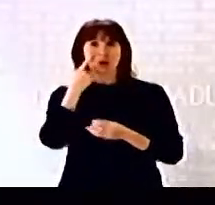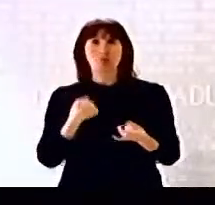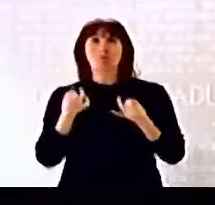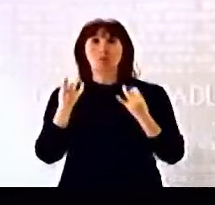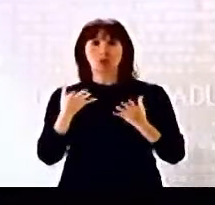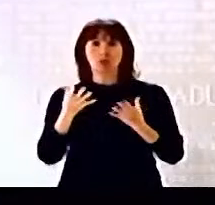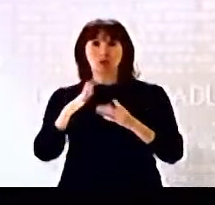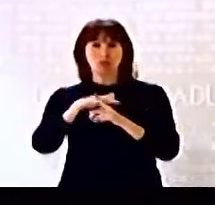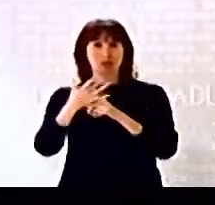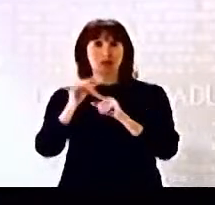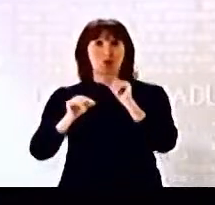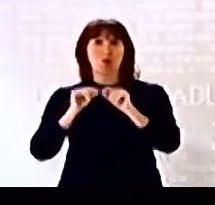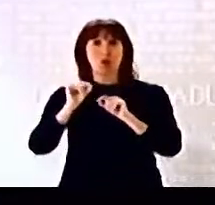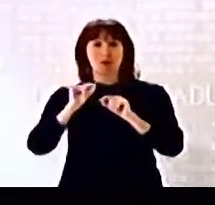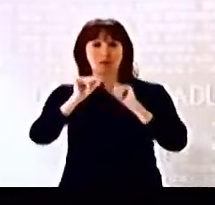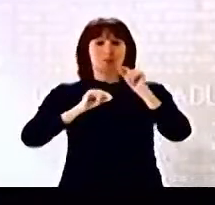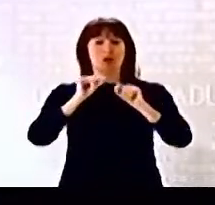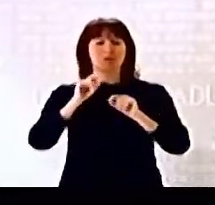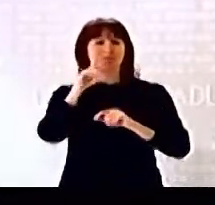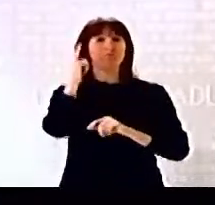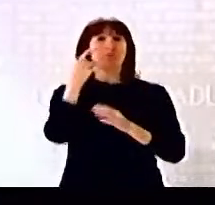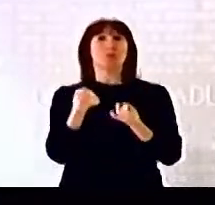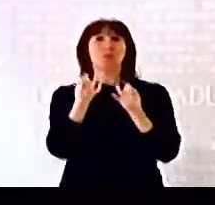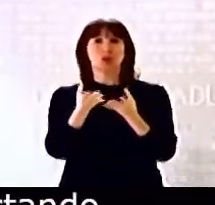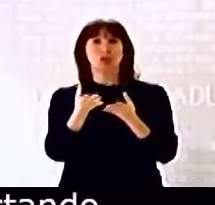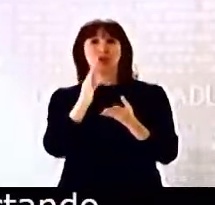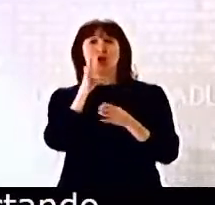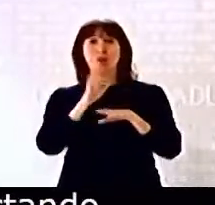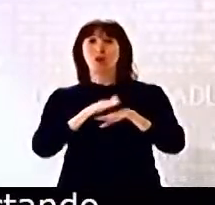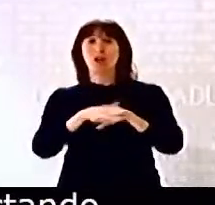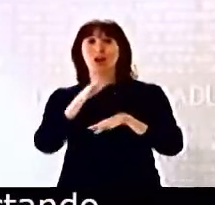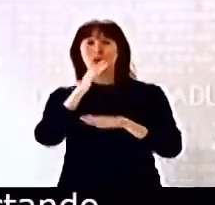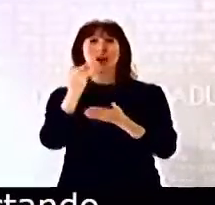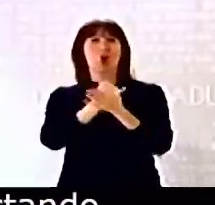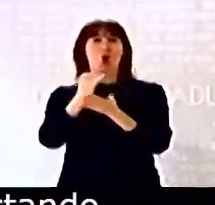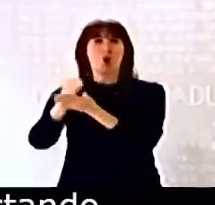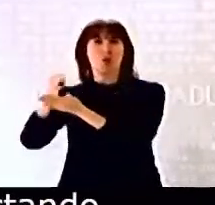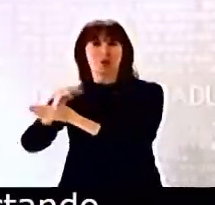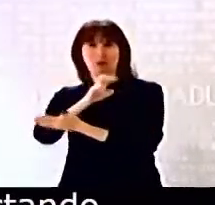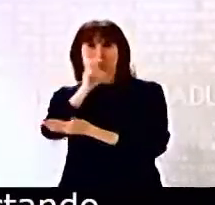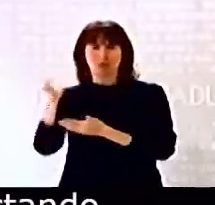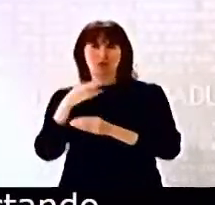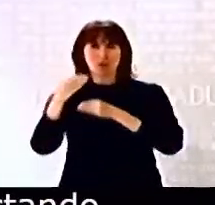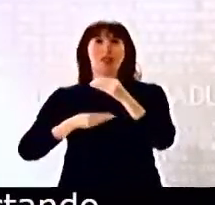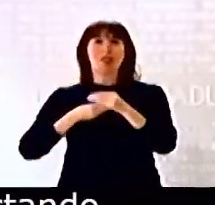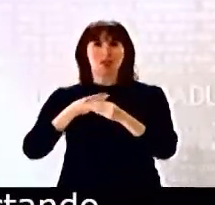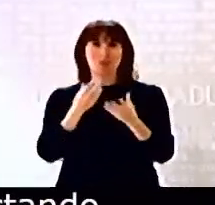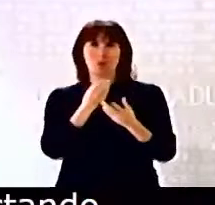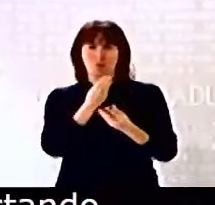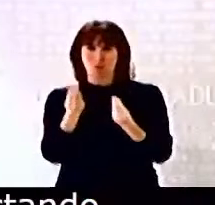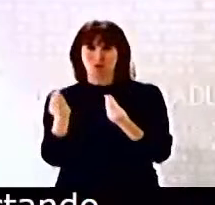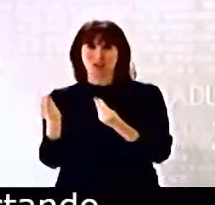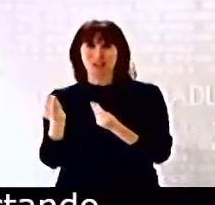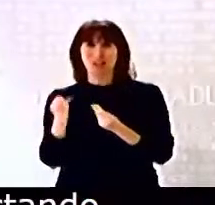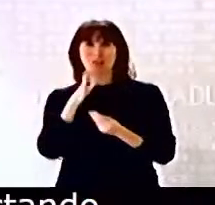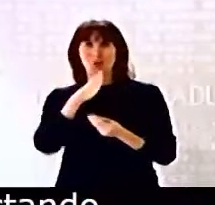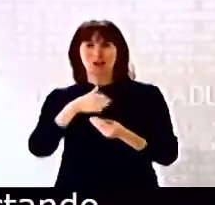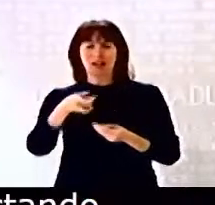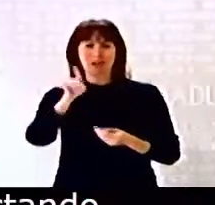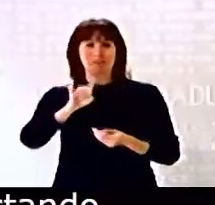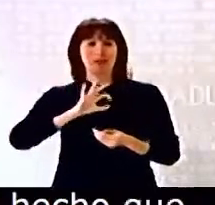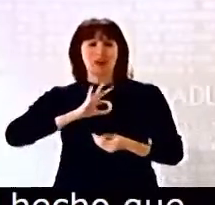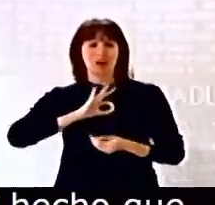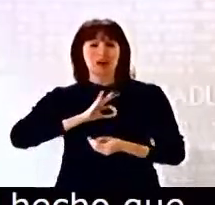casos. Y eso se debe a que estamos realizando muchísimas pruebas. El hecho de que el mes de enero